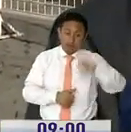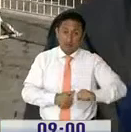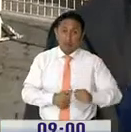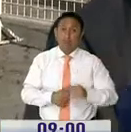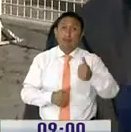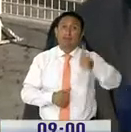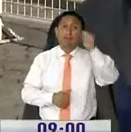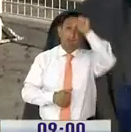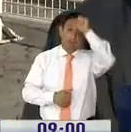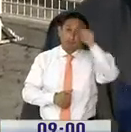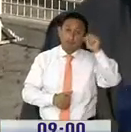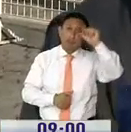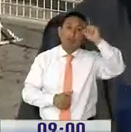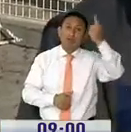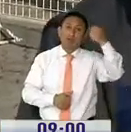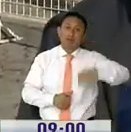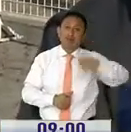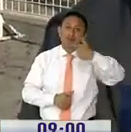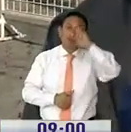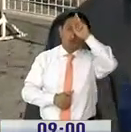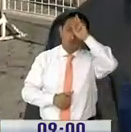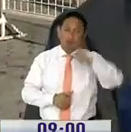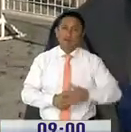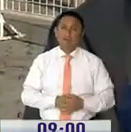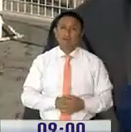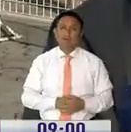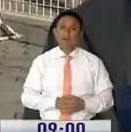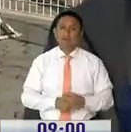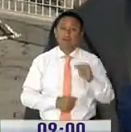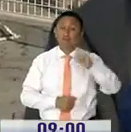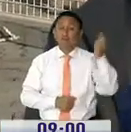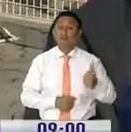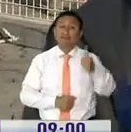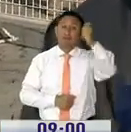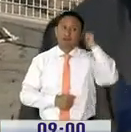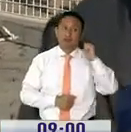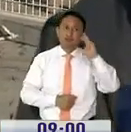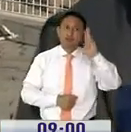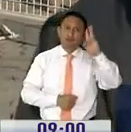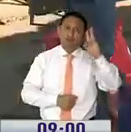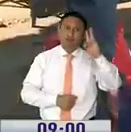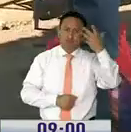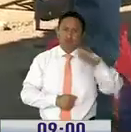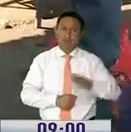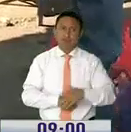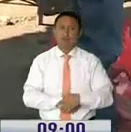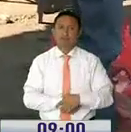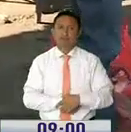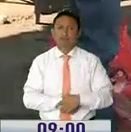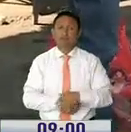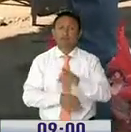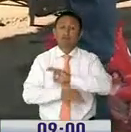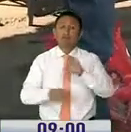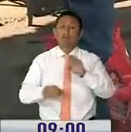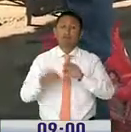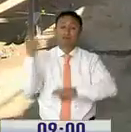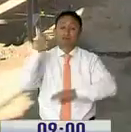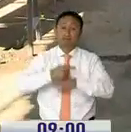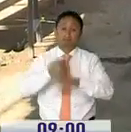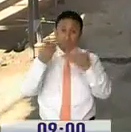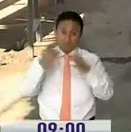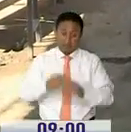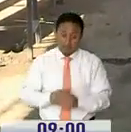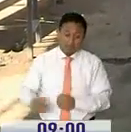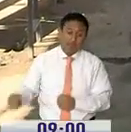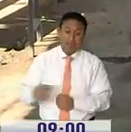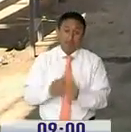el día domingo se presentó el primer caso acá en el cantón Rumiñahui, teniendo hasta el día de ayer 6 casos confirmados. Detalla que luego de cada jornada,